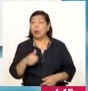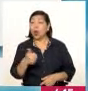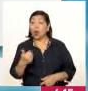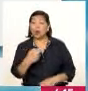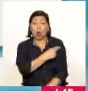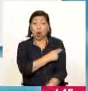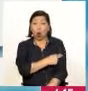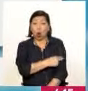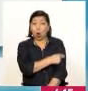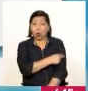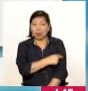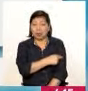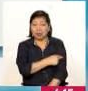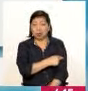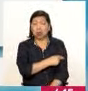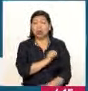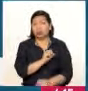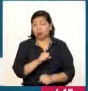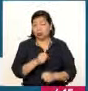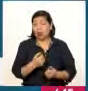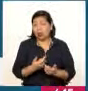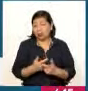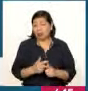Regional Honorio Delgado de Arequipa.